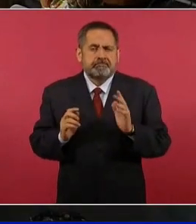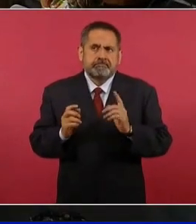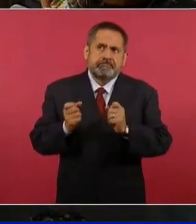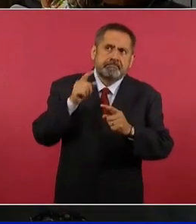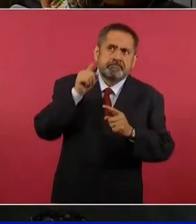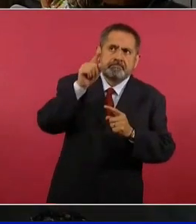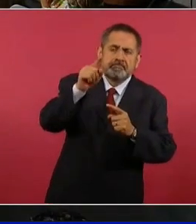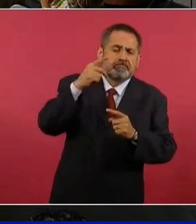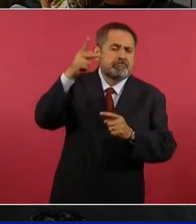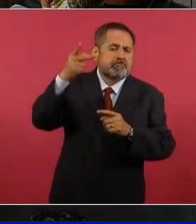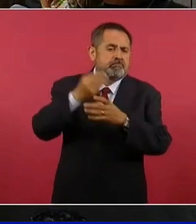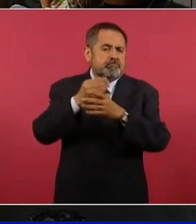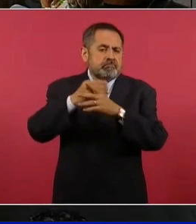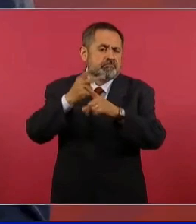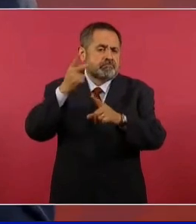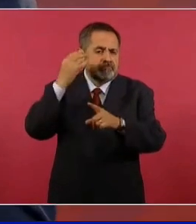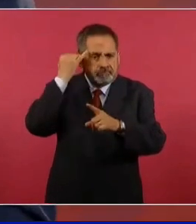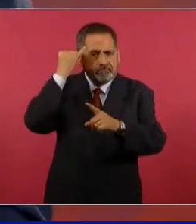prácticas políticas